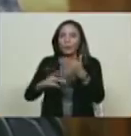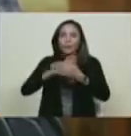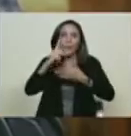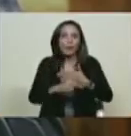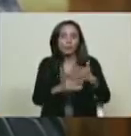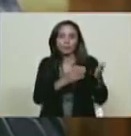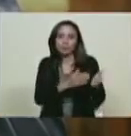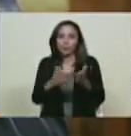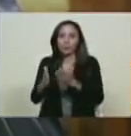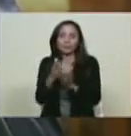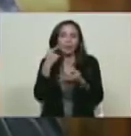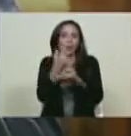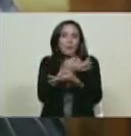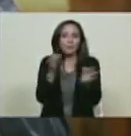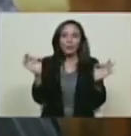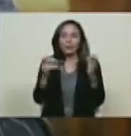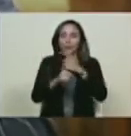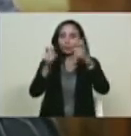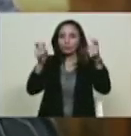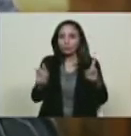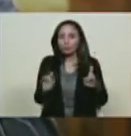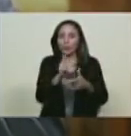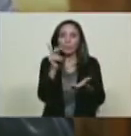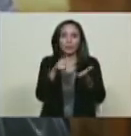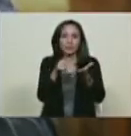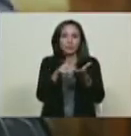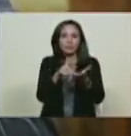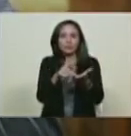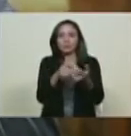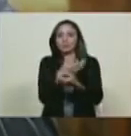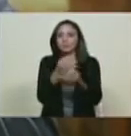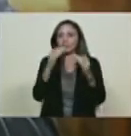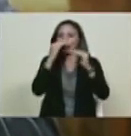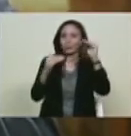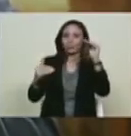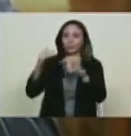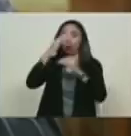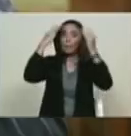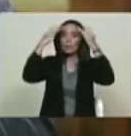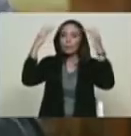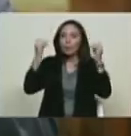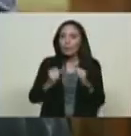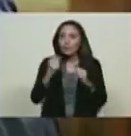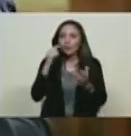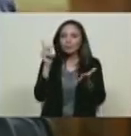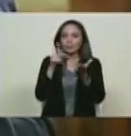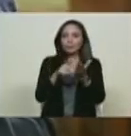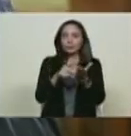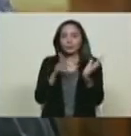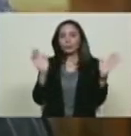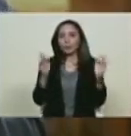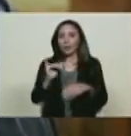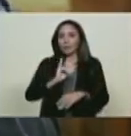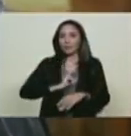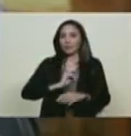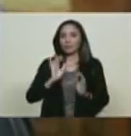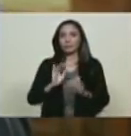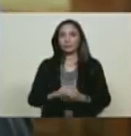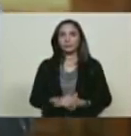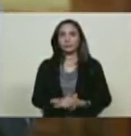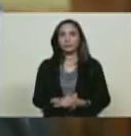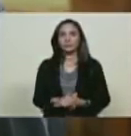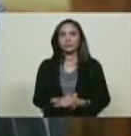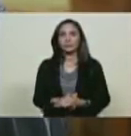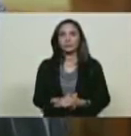un comportamiento de todos los participantes con mucha altura, mucho profesionalismo, de manera soberana. Nosotros